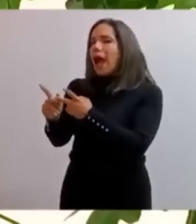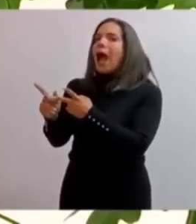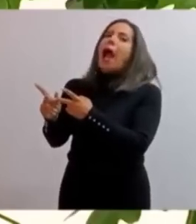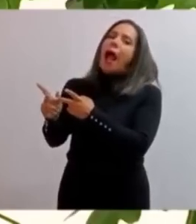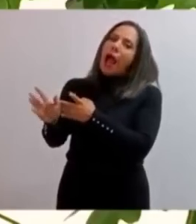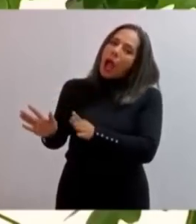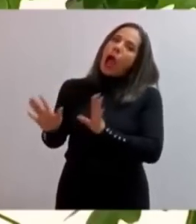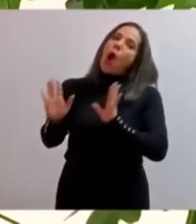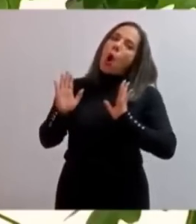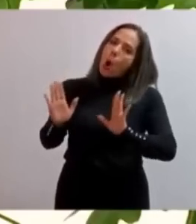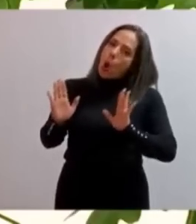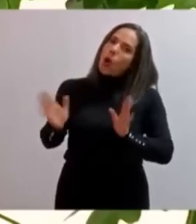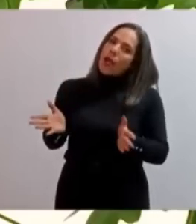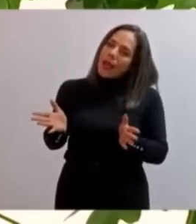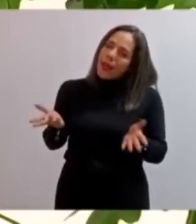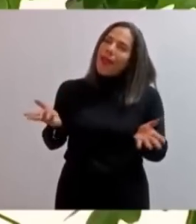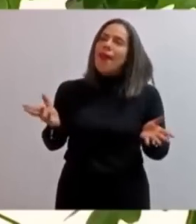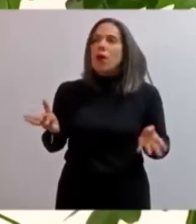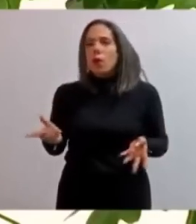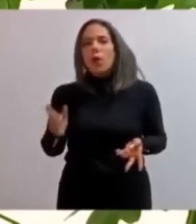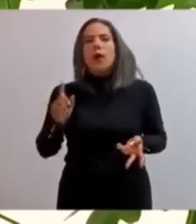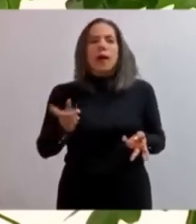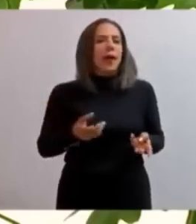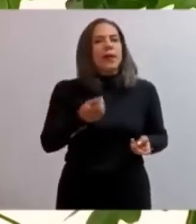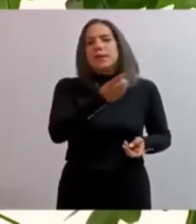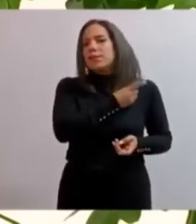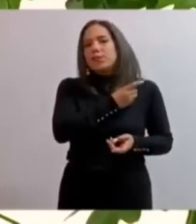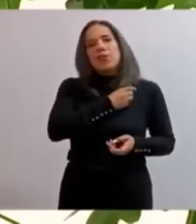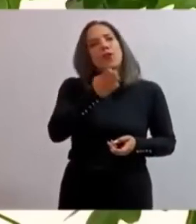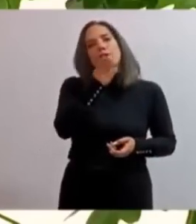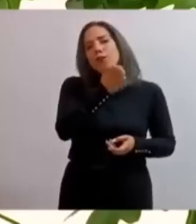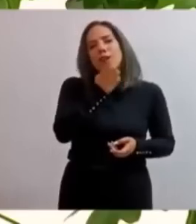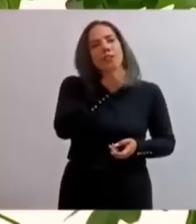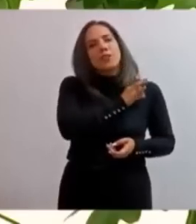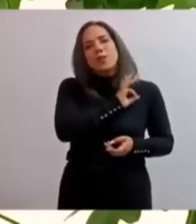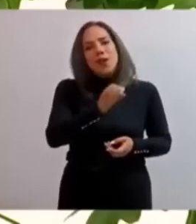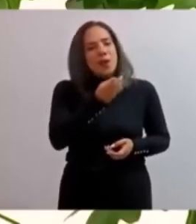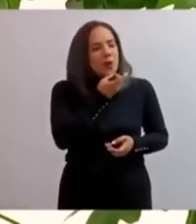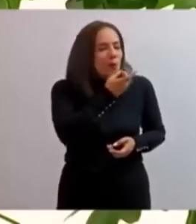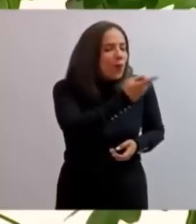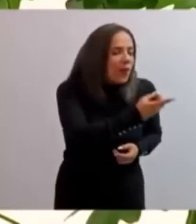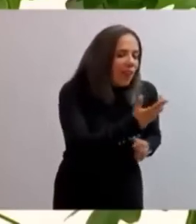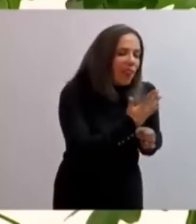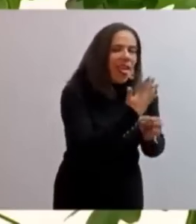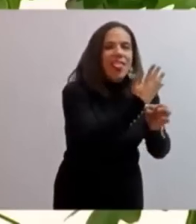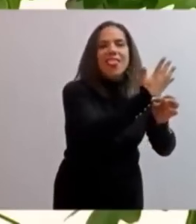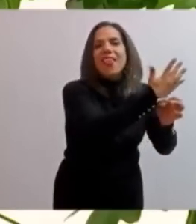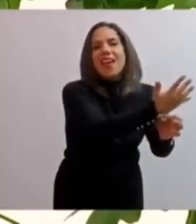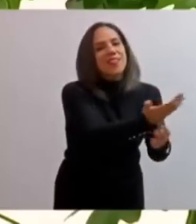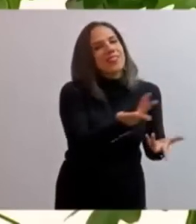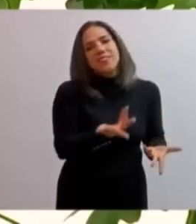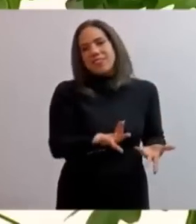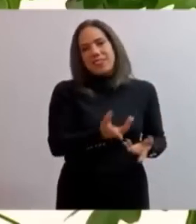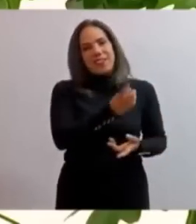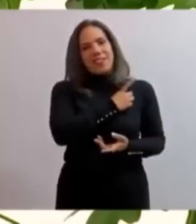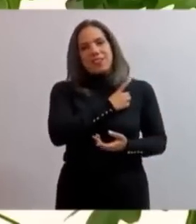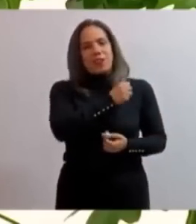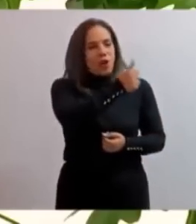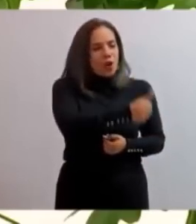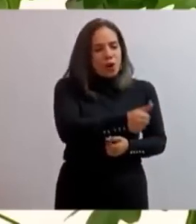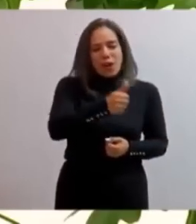otra escuela, qué edad tienen los niños y niñas, cuántos son repetidores, etcétera. O sea, todo esto que de alguna